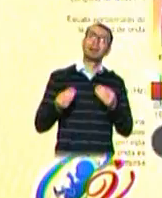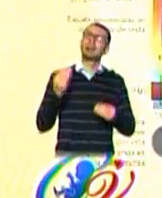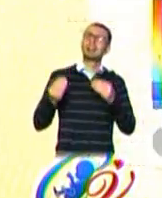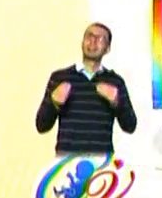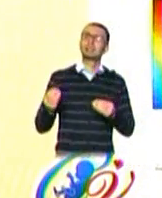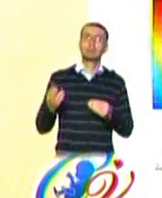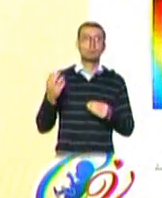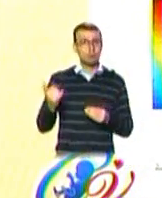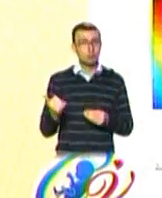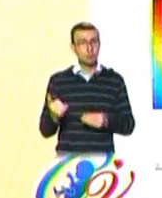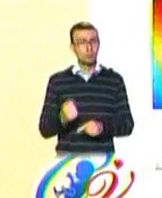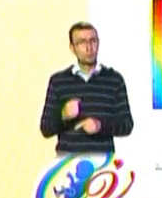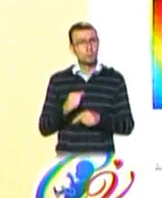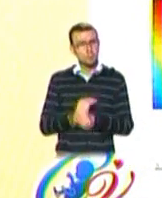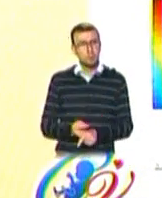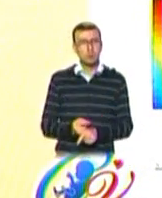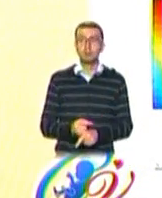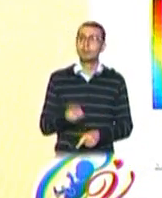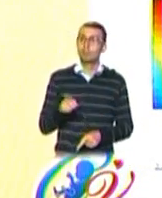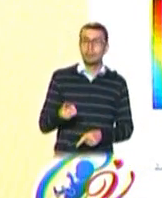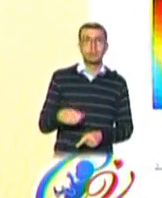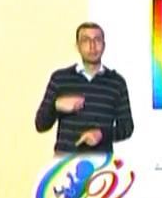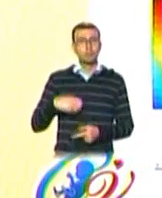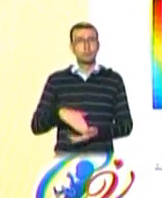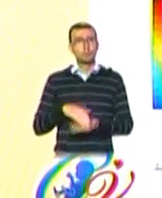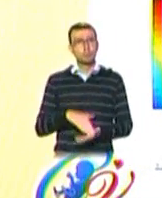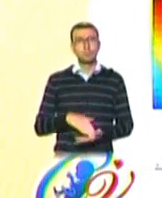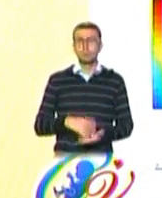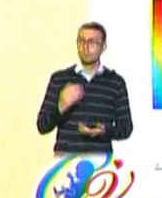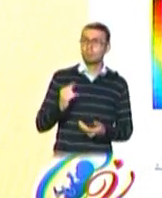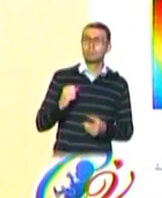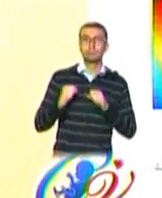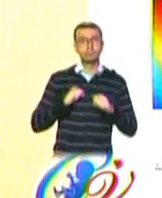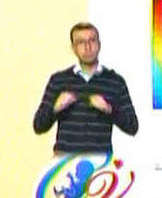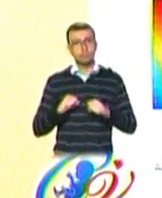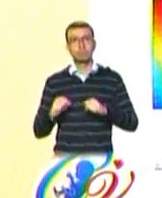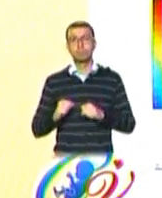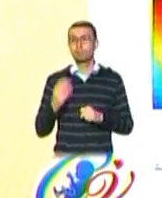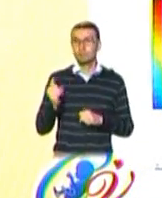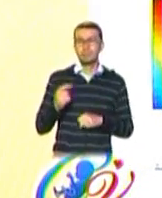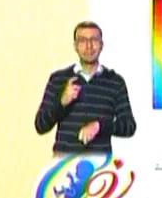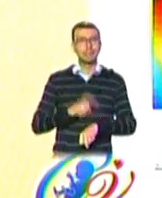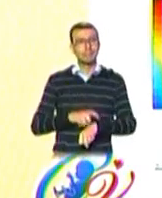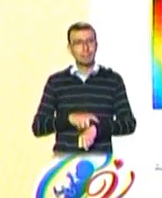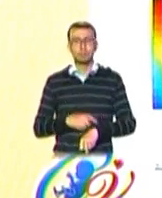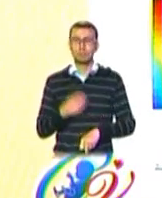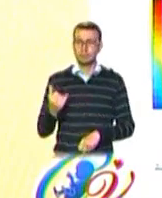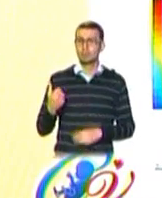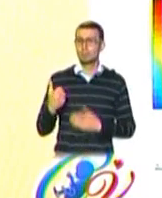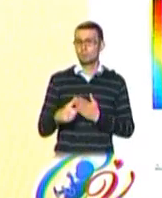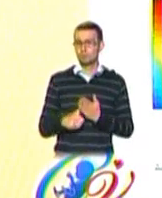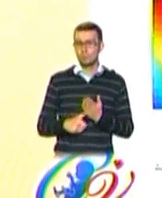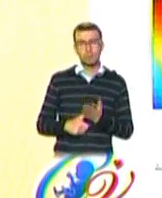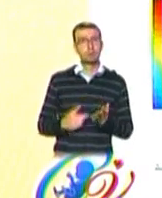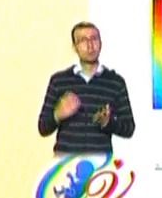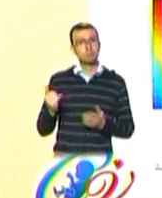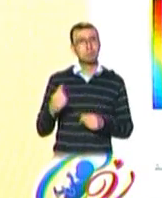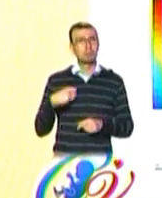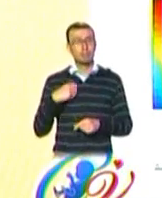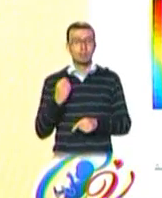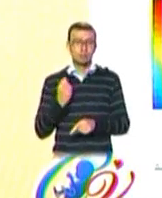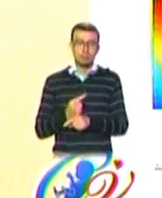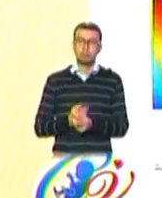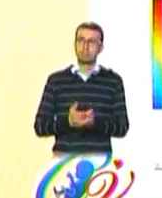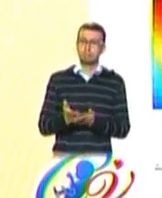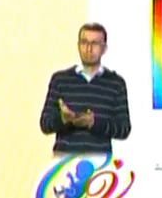fuerza llamada intensidad en un espacio y por un tiempo de propagación. Porque van